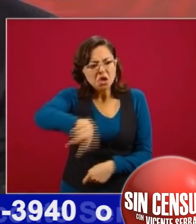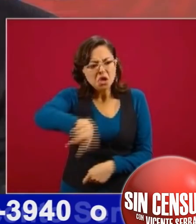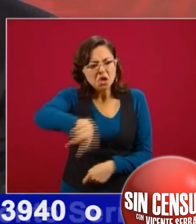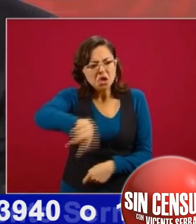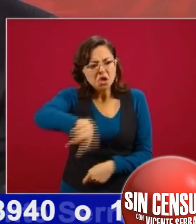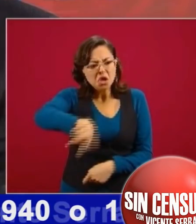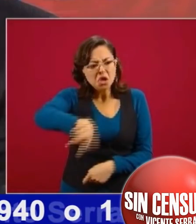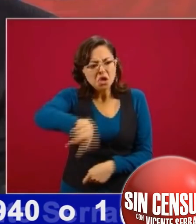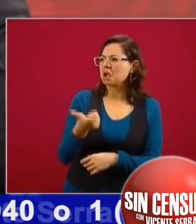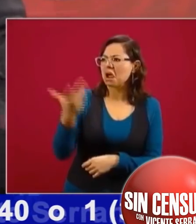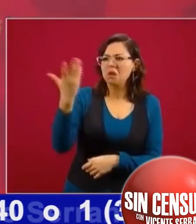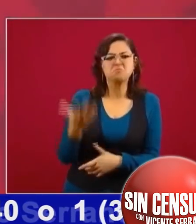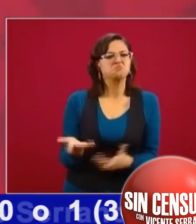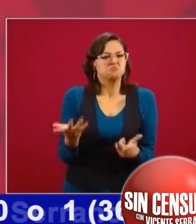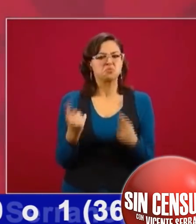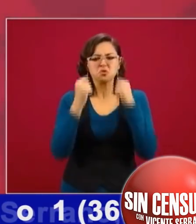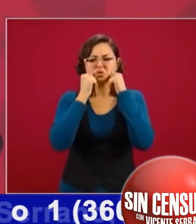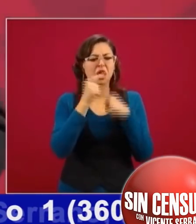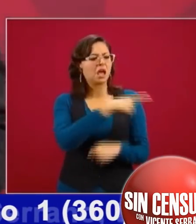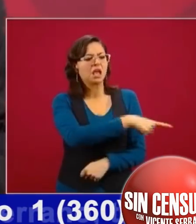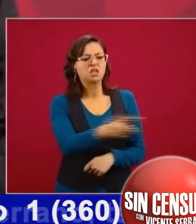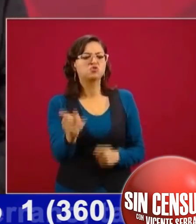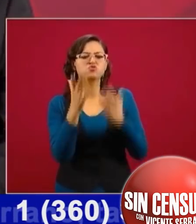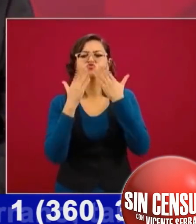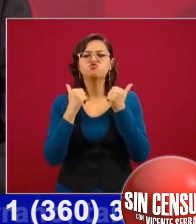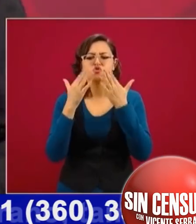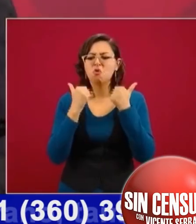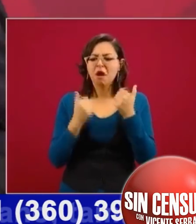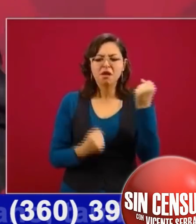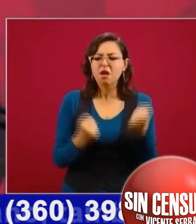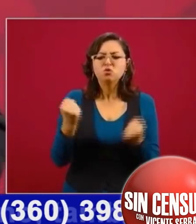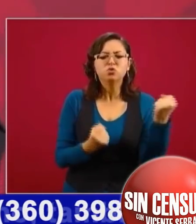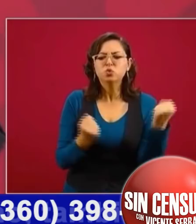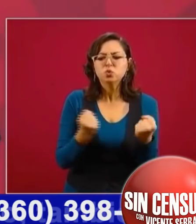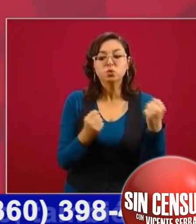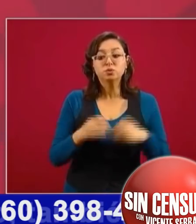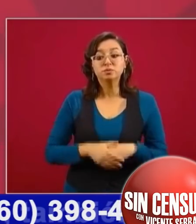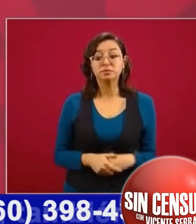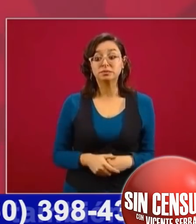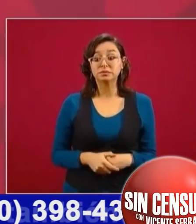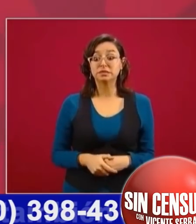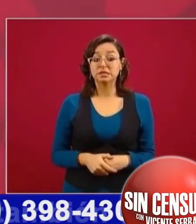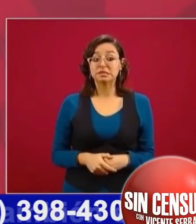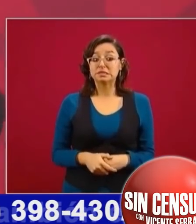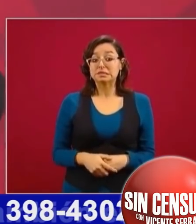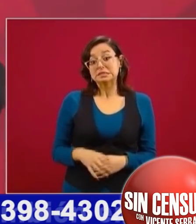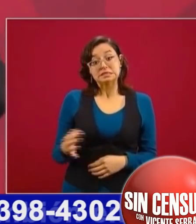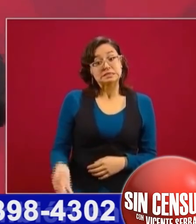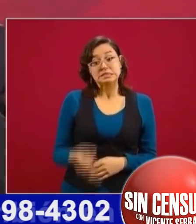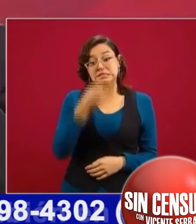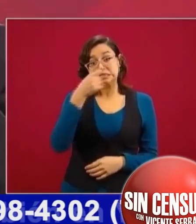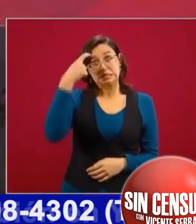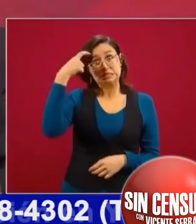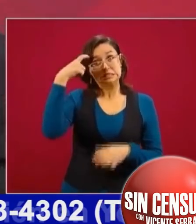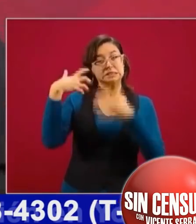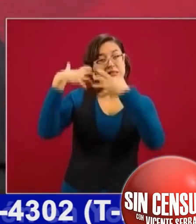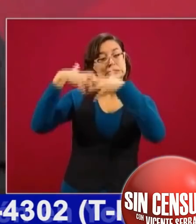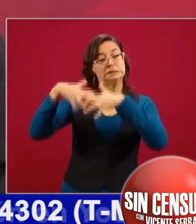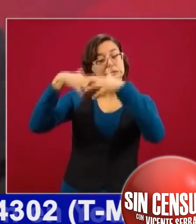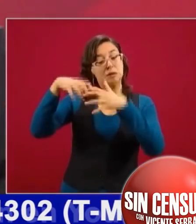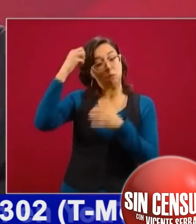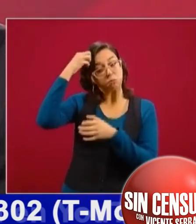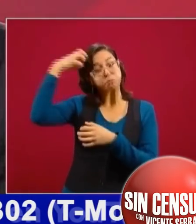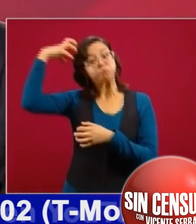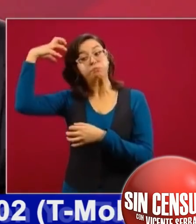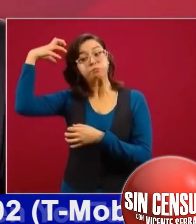O sea, por poco le sale una hernia en el cerebro de esa